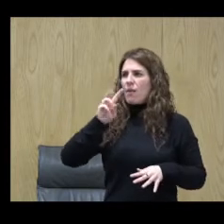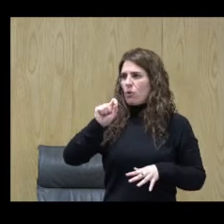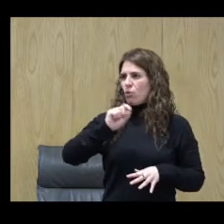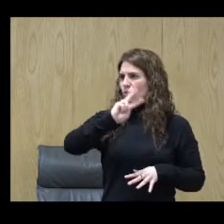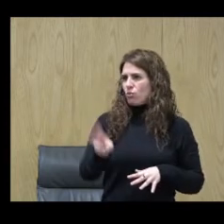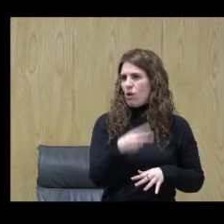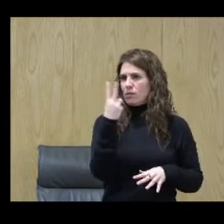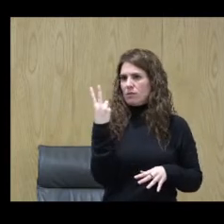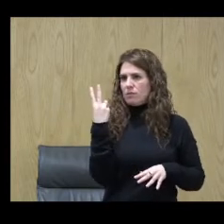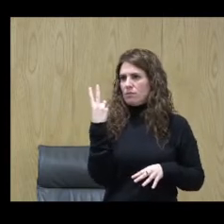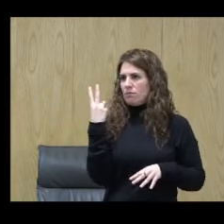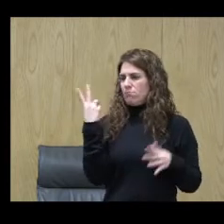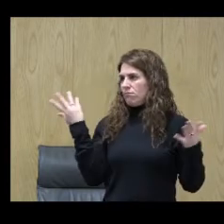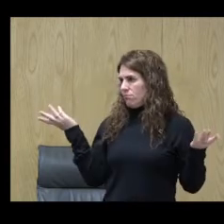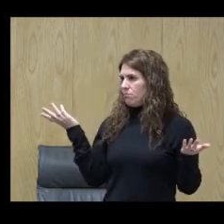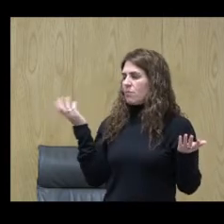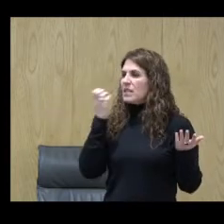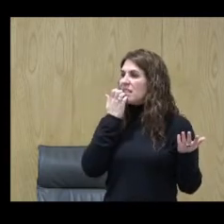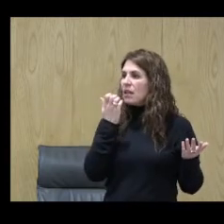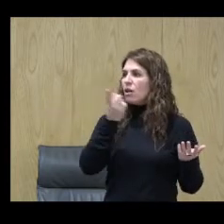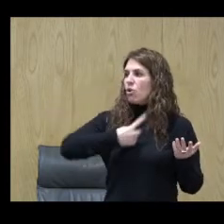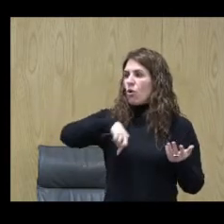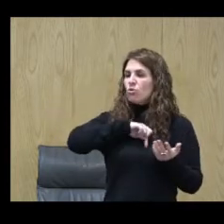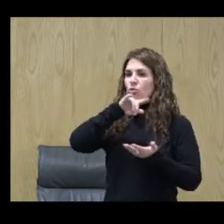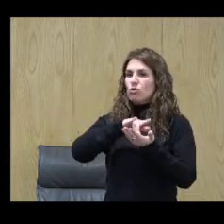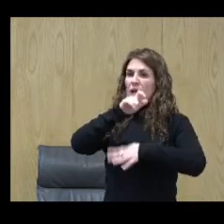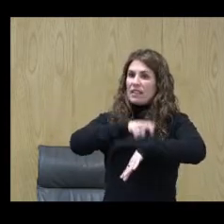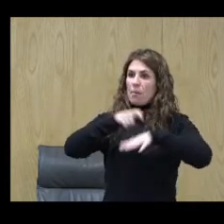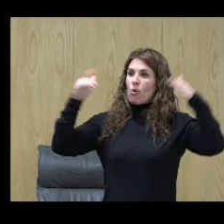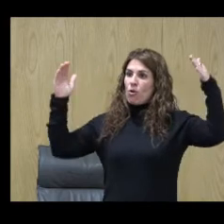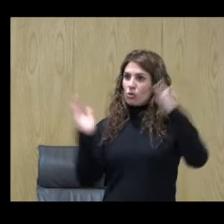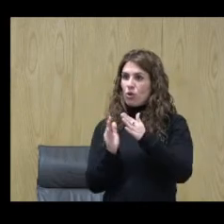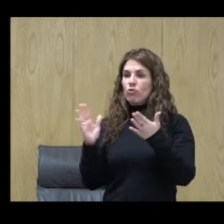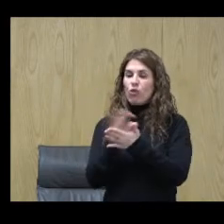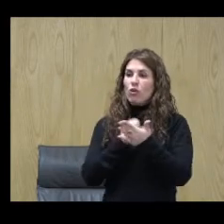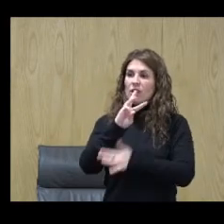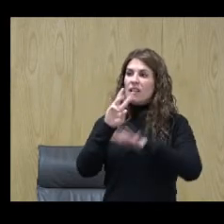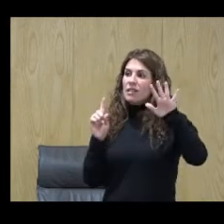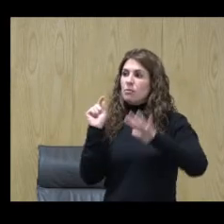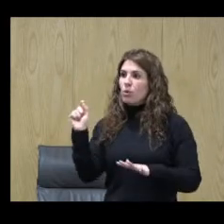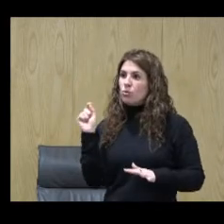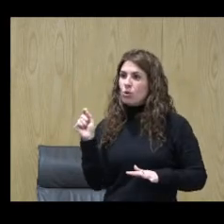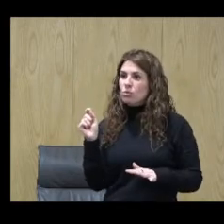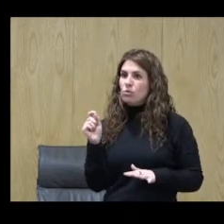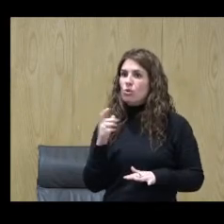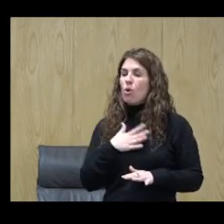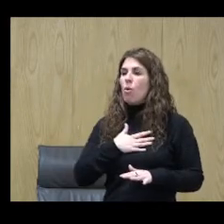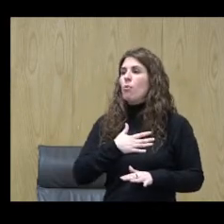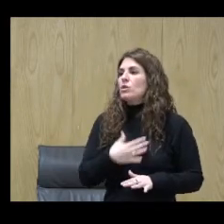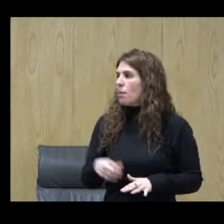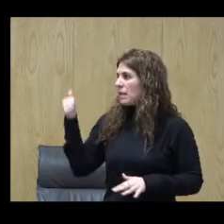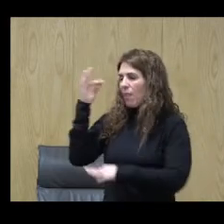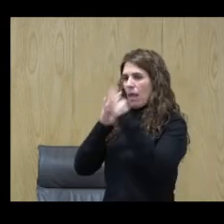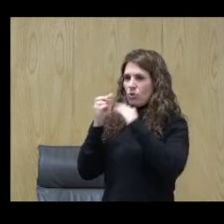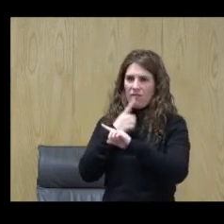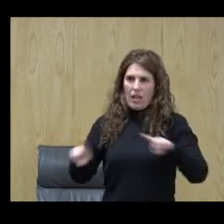Bueno, vale. Si hubiéramos reducido a lo mejor esos tiempos a los 36 minutos, probablemente no hubiéramos encontrado otros resultados. Pero nos